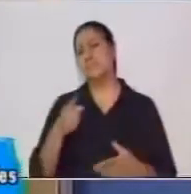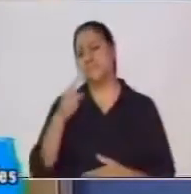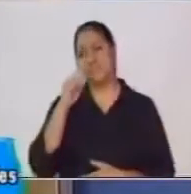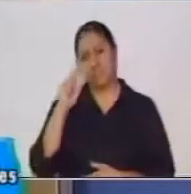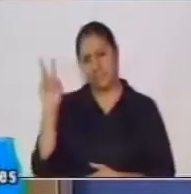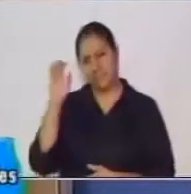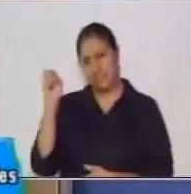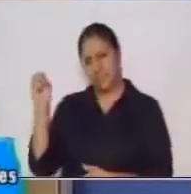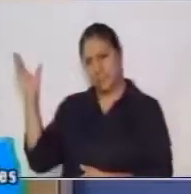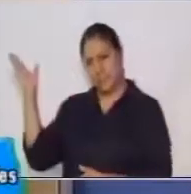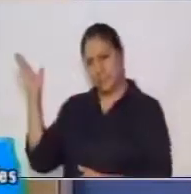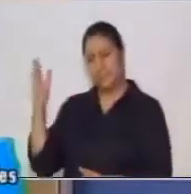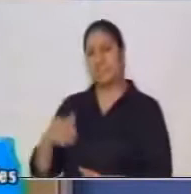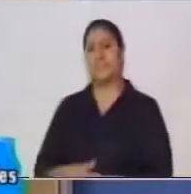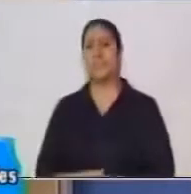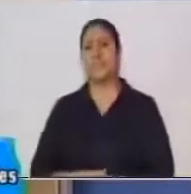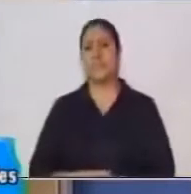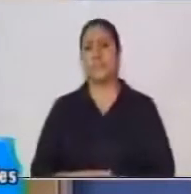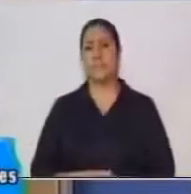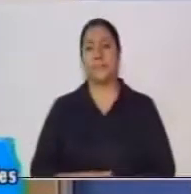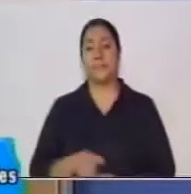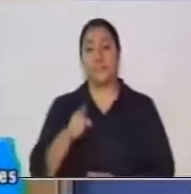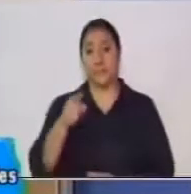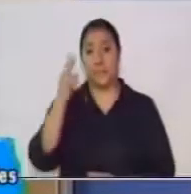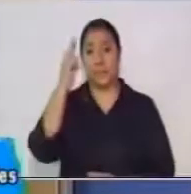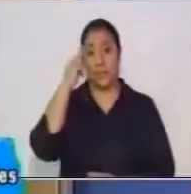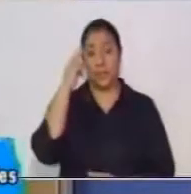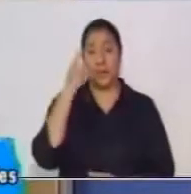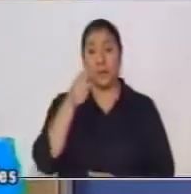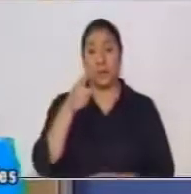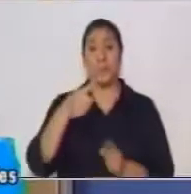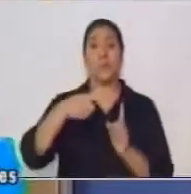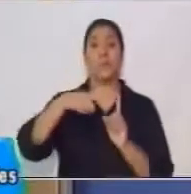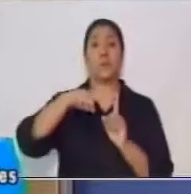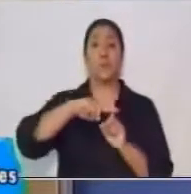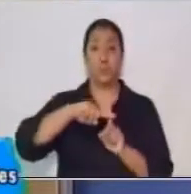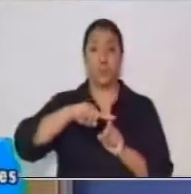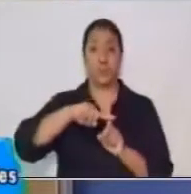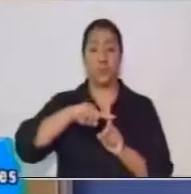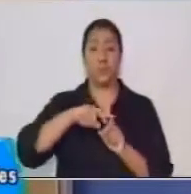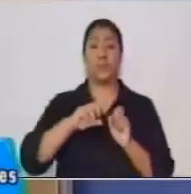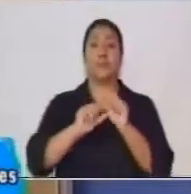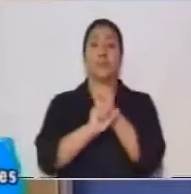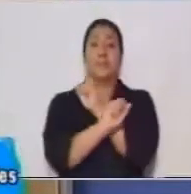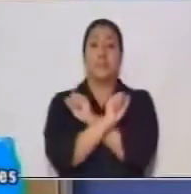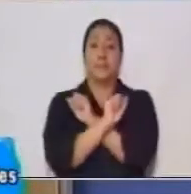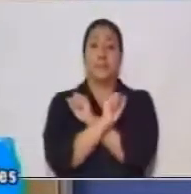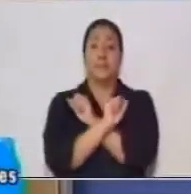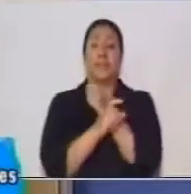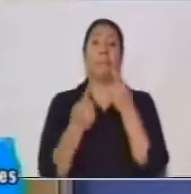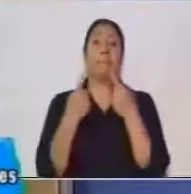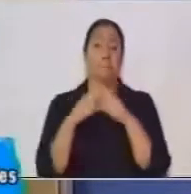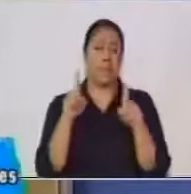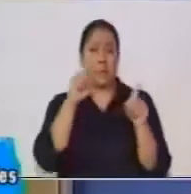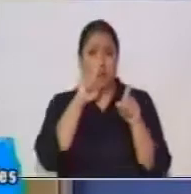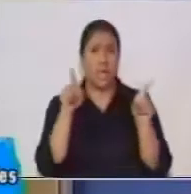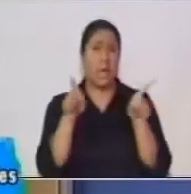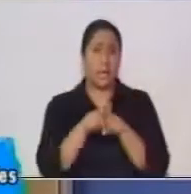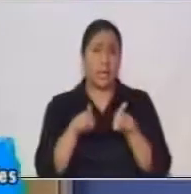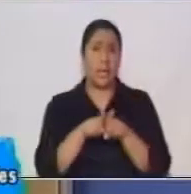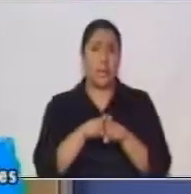Recuerda, hemos visto sumas, hemos visto multiplicaciones, pero también hemos